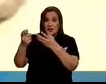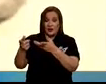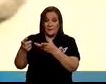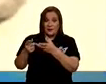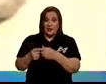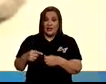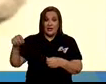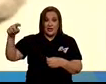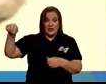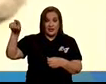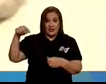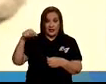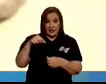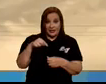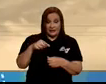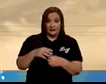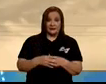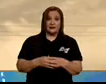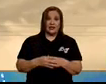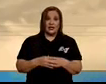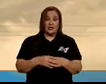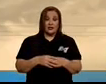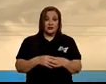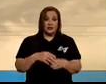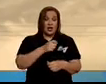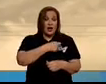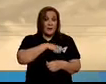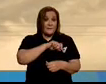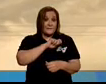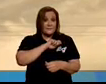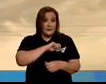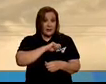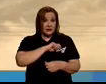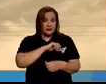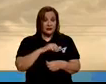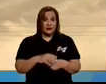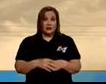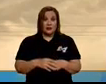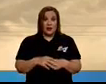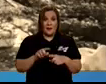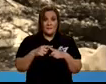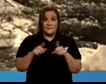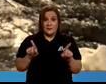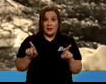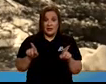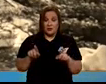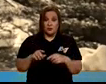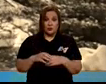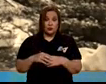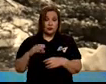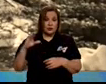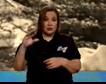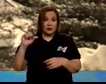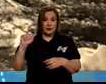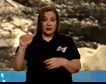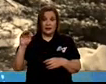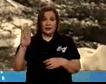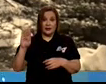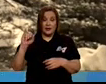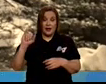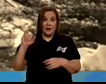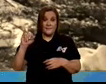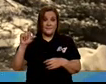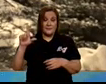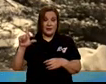al seno de la madre patria España. Pero cuando van al parque, al cabildo, hay oradores de